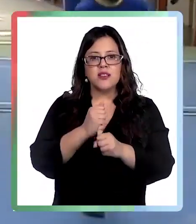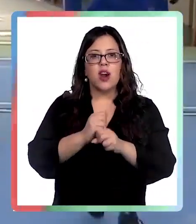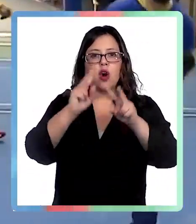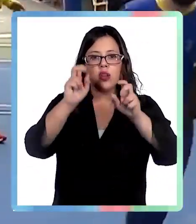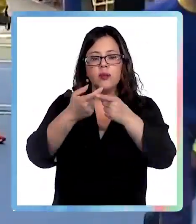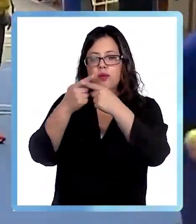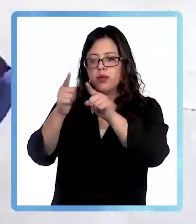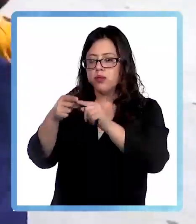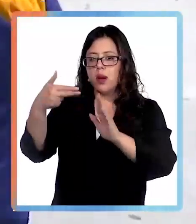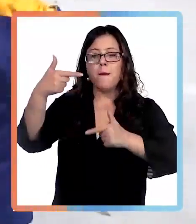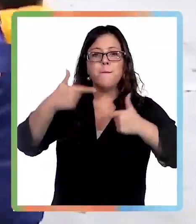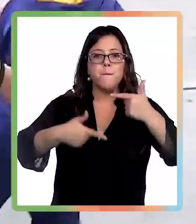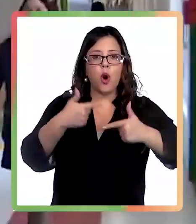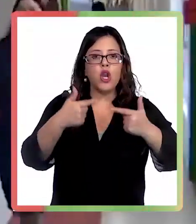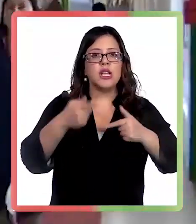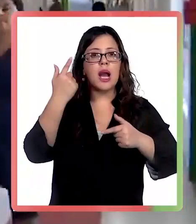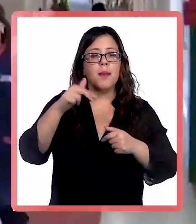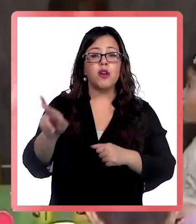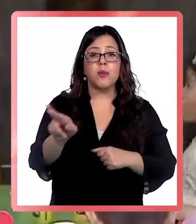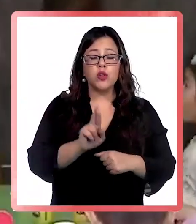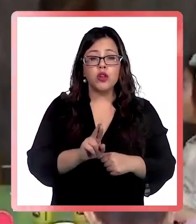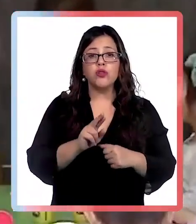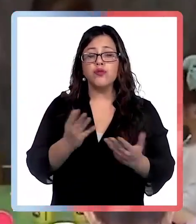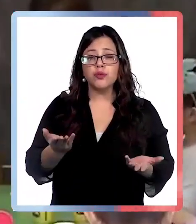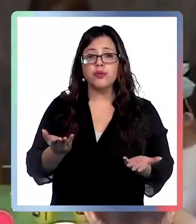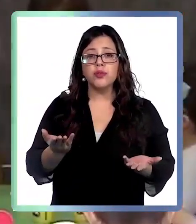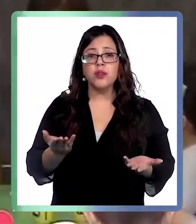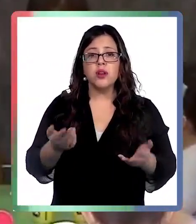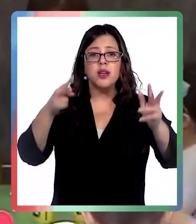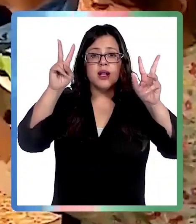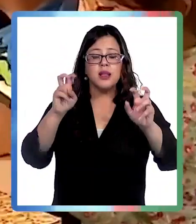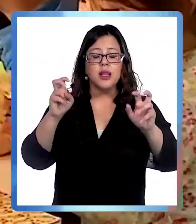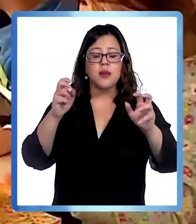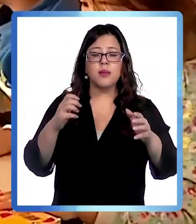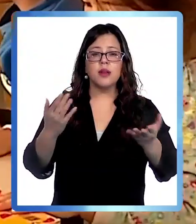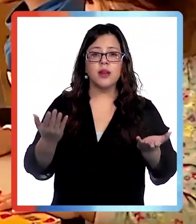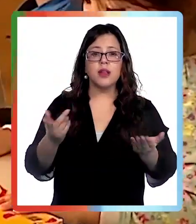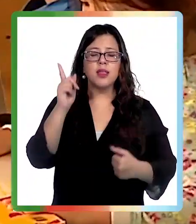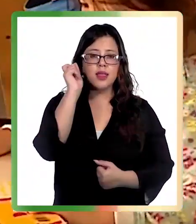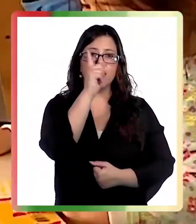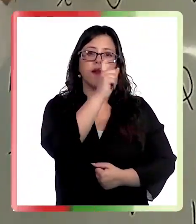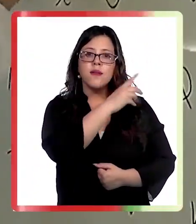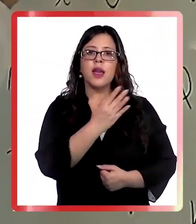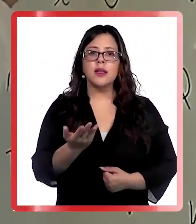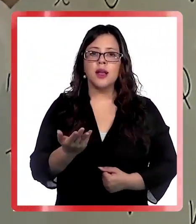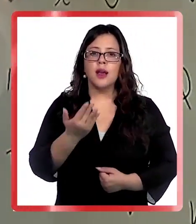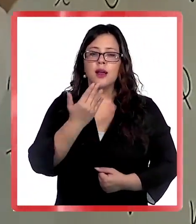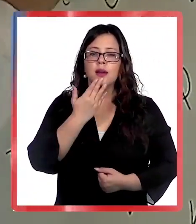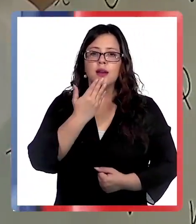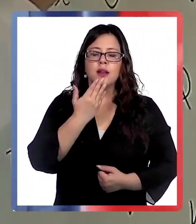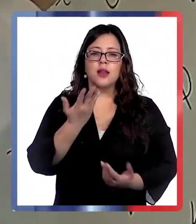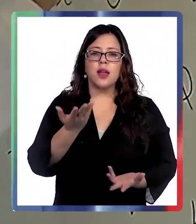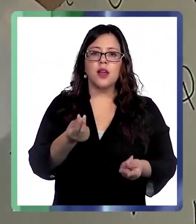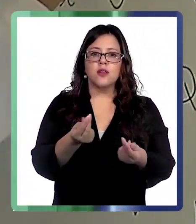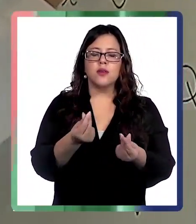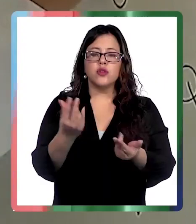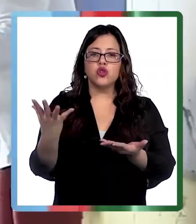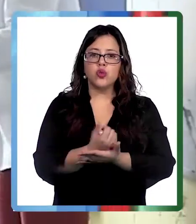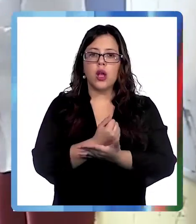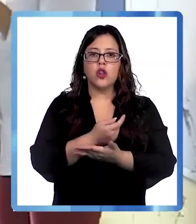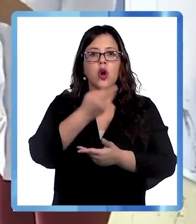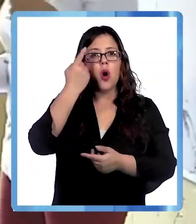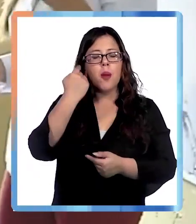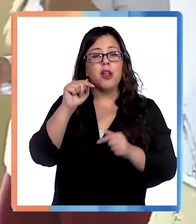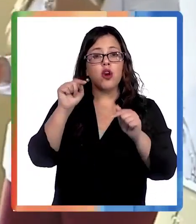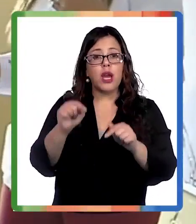de temas que son complejos, que tienen que ver con el tema de remuneración, pero no solamente eso, temas de disciplina también, temas